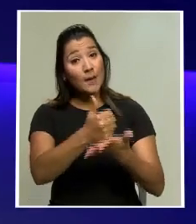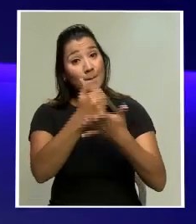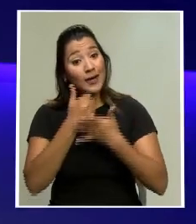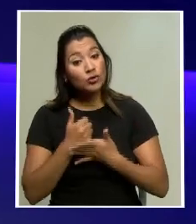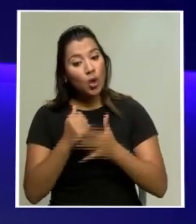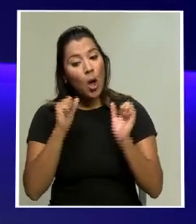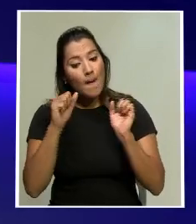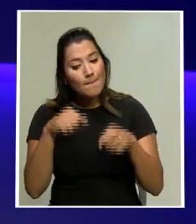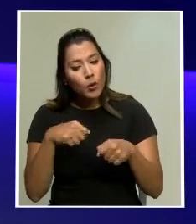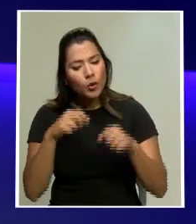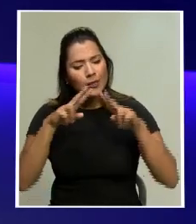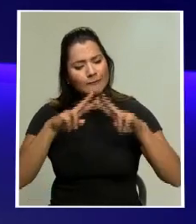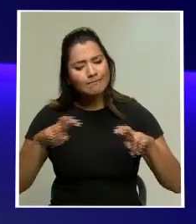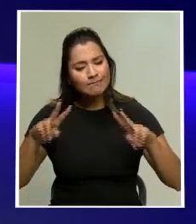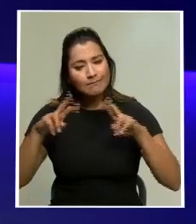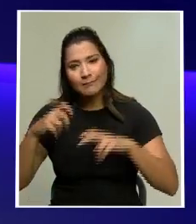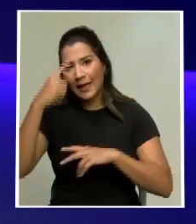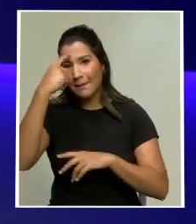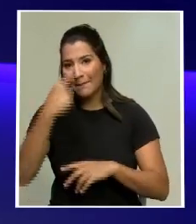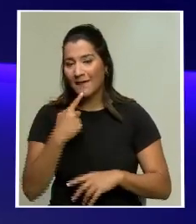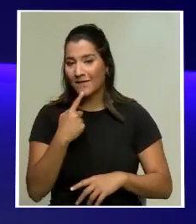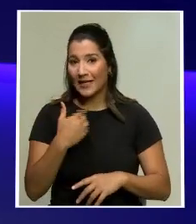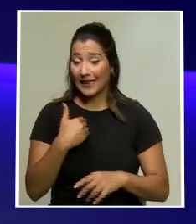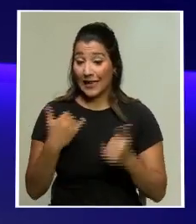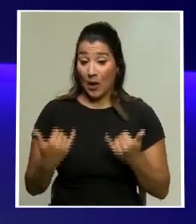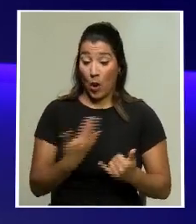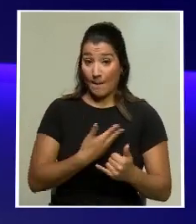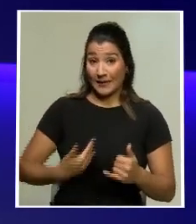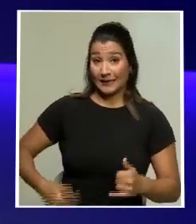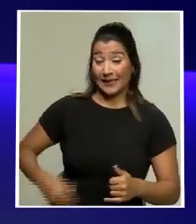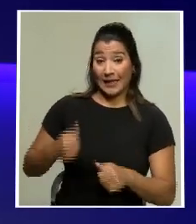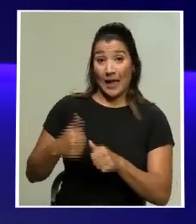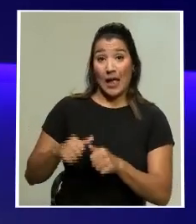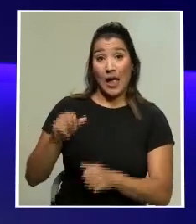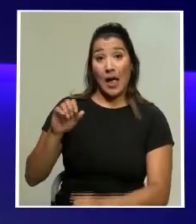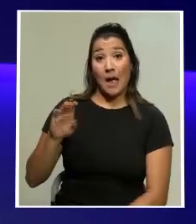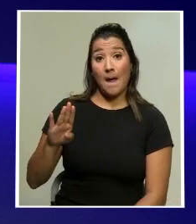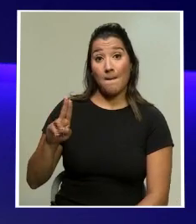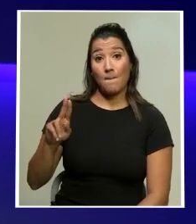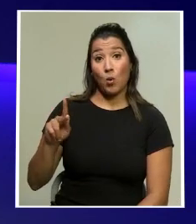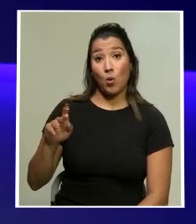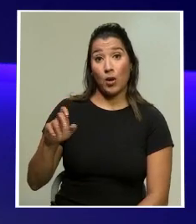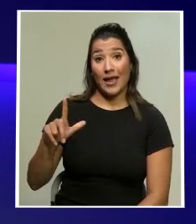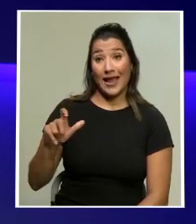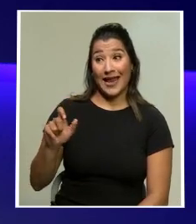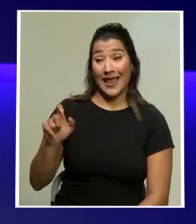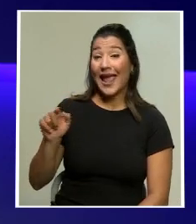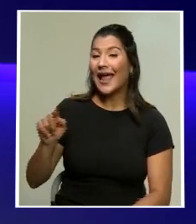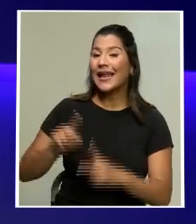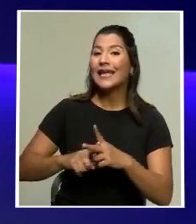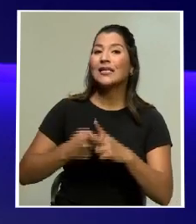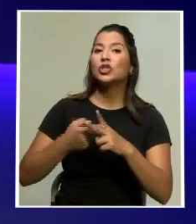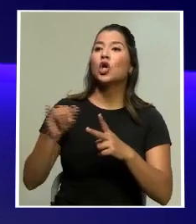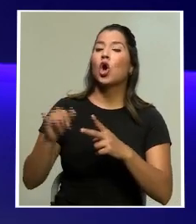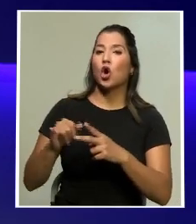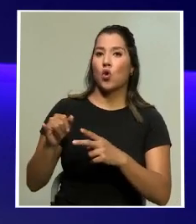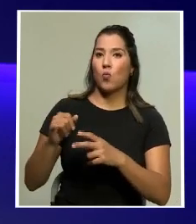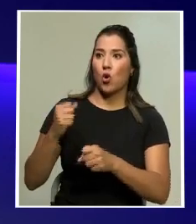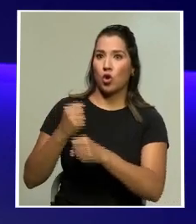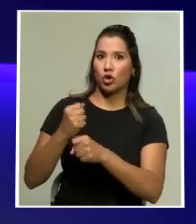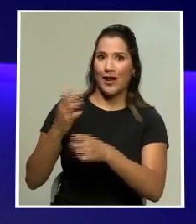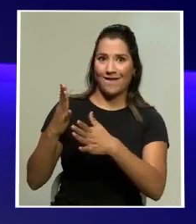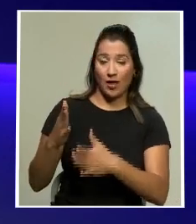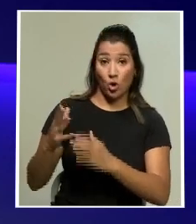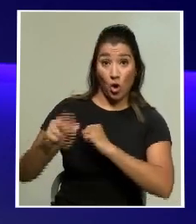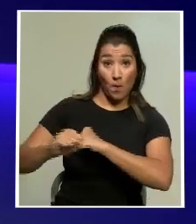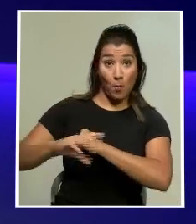un poco el perfil del presidente Bukele, quien se inició como publicista en la agencia de su padre,